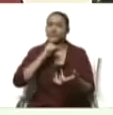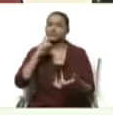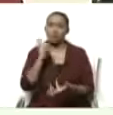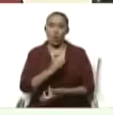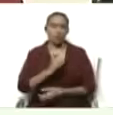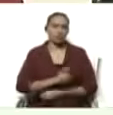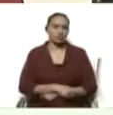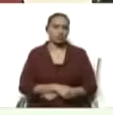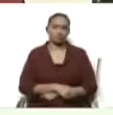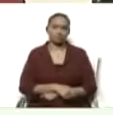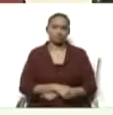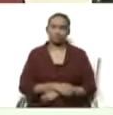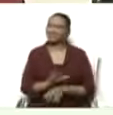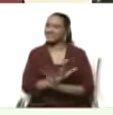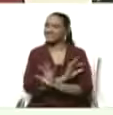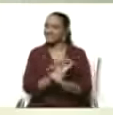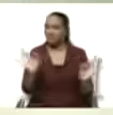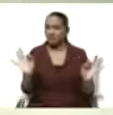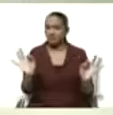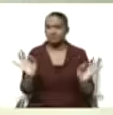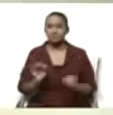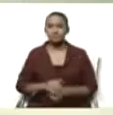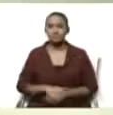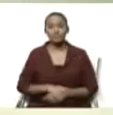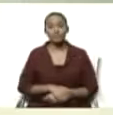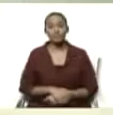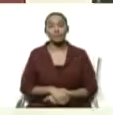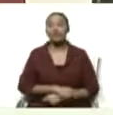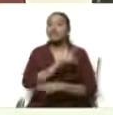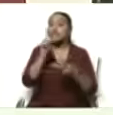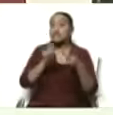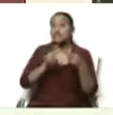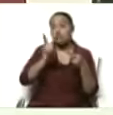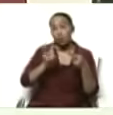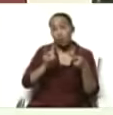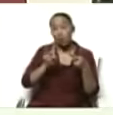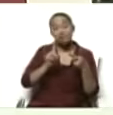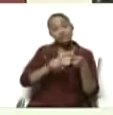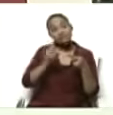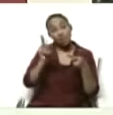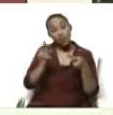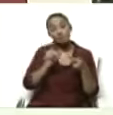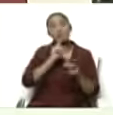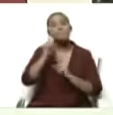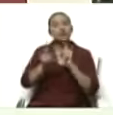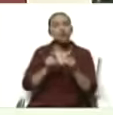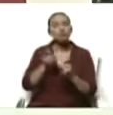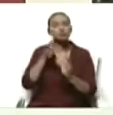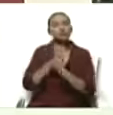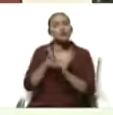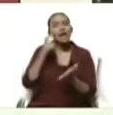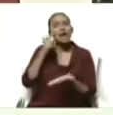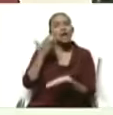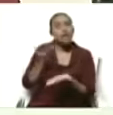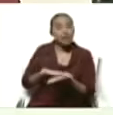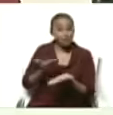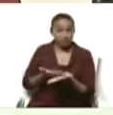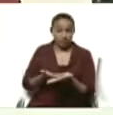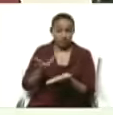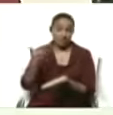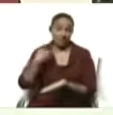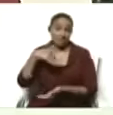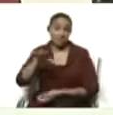naturaleza de ninguna naturaleza con respecto a la propuesta de este pataruco